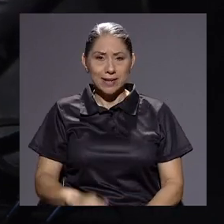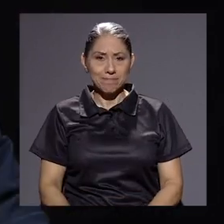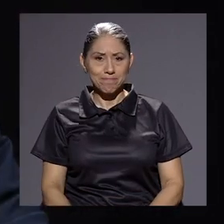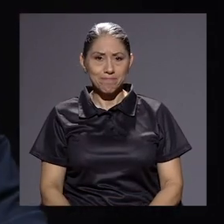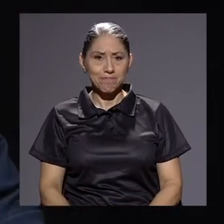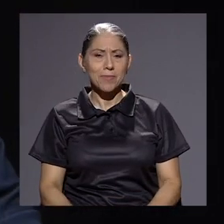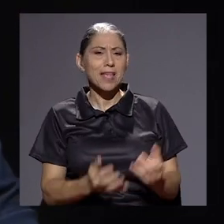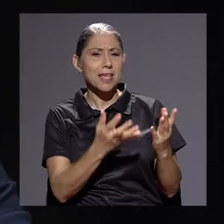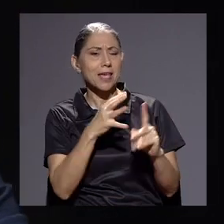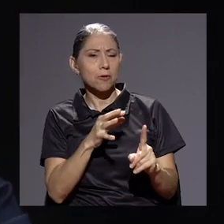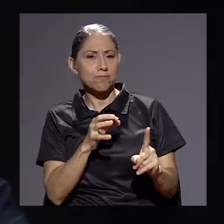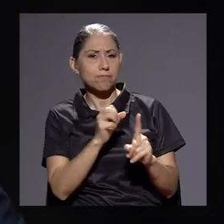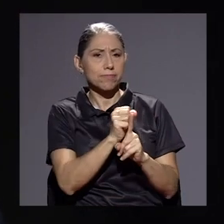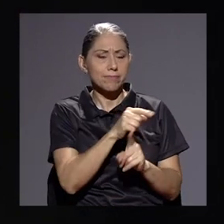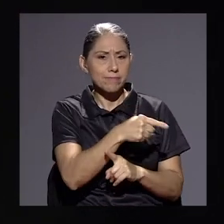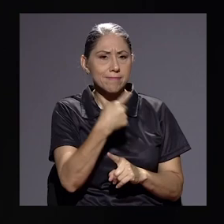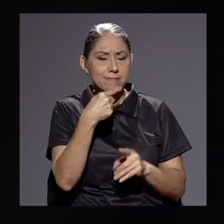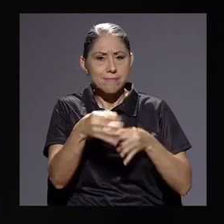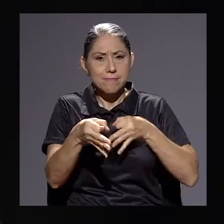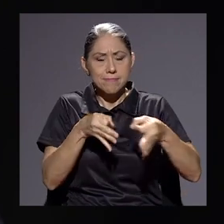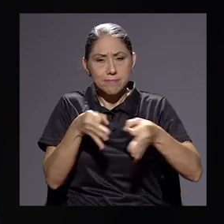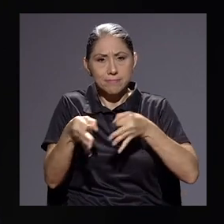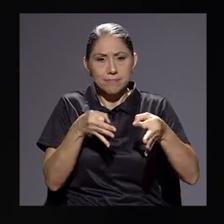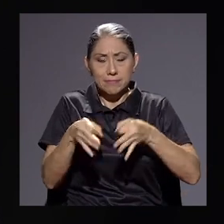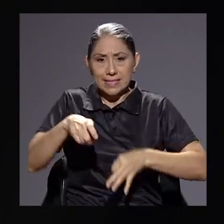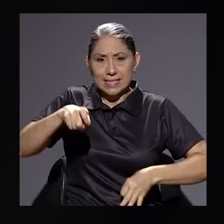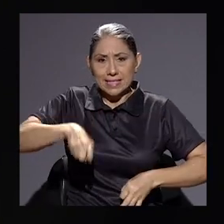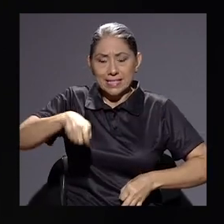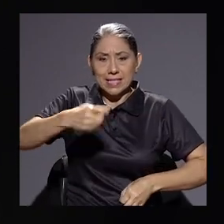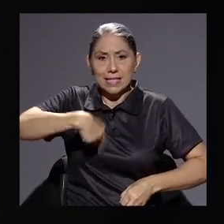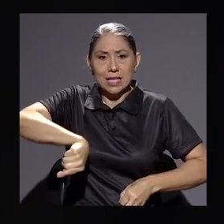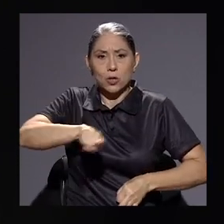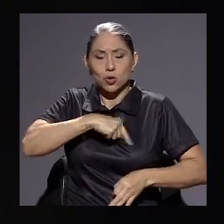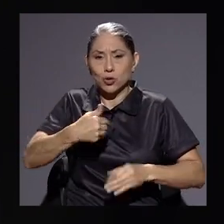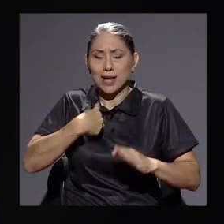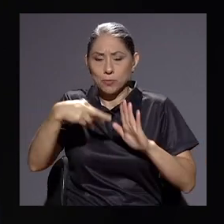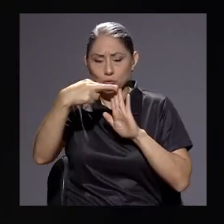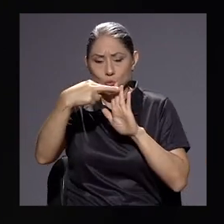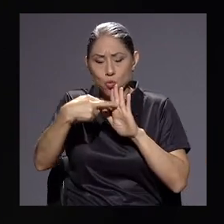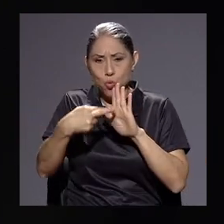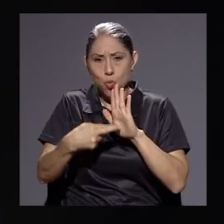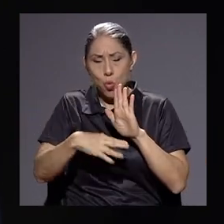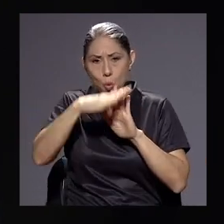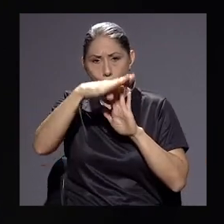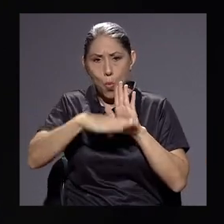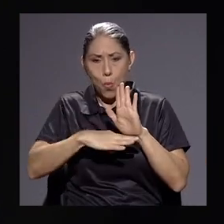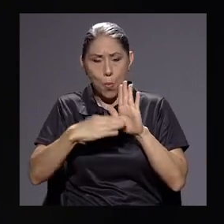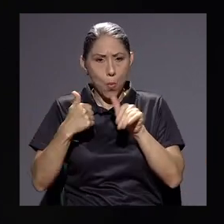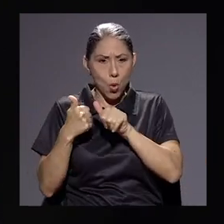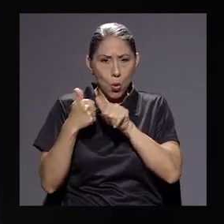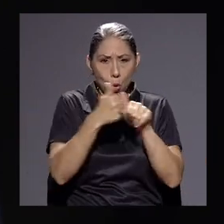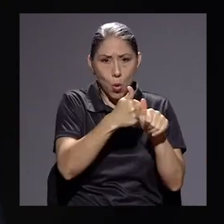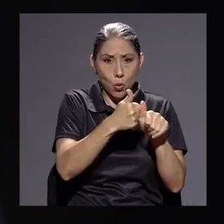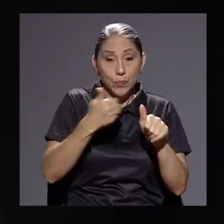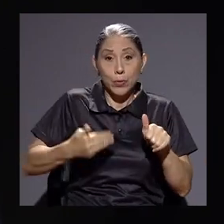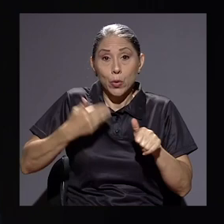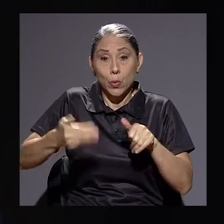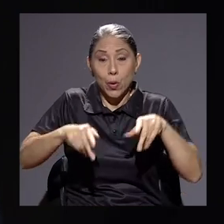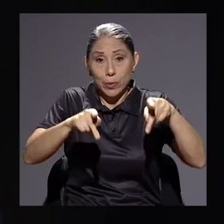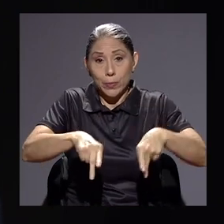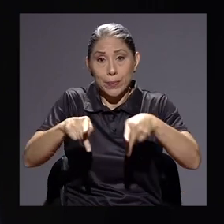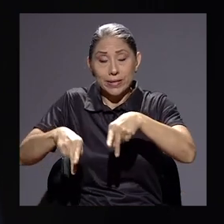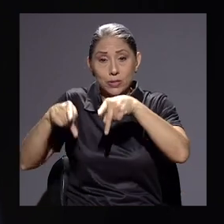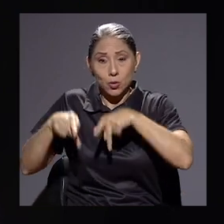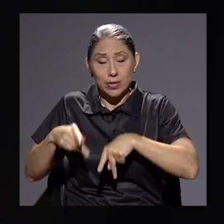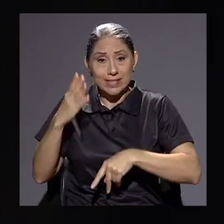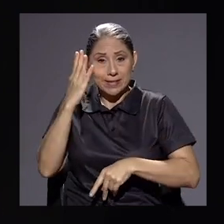de don Alan, que explican perfectamente la gran necesidad de que acudamos a un protocolo cuando las personas que